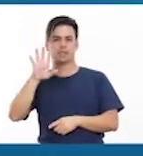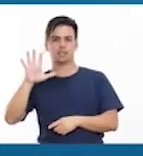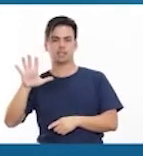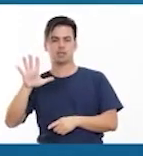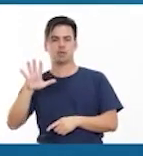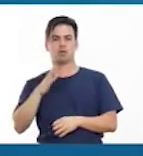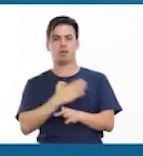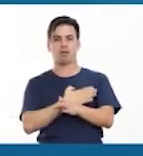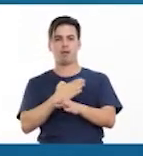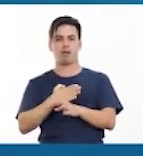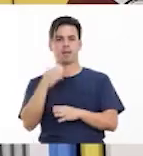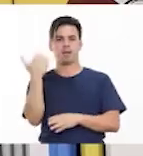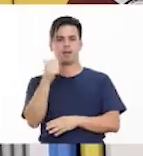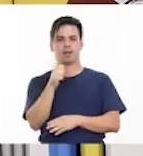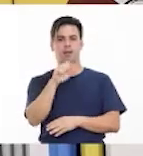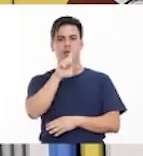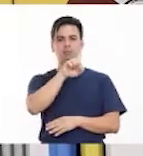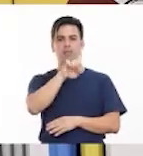90.